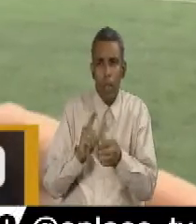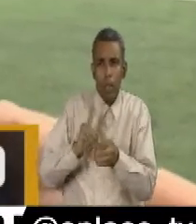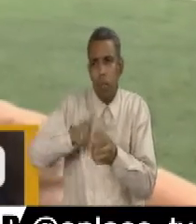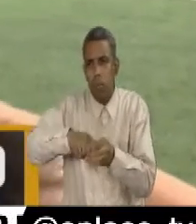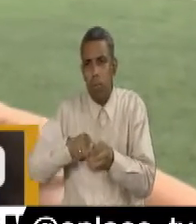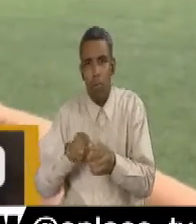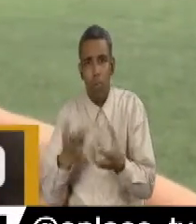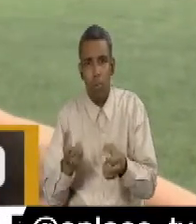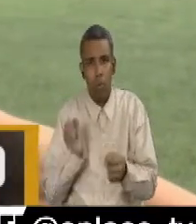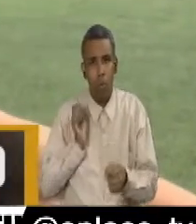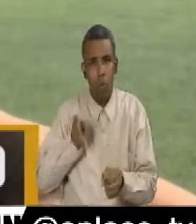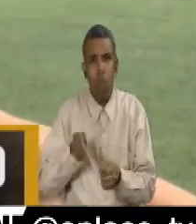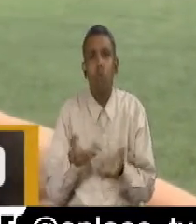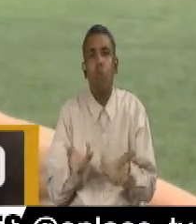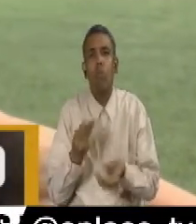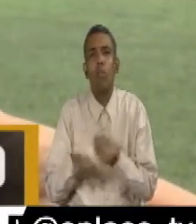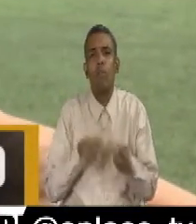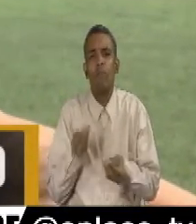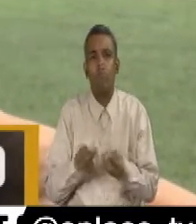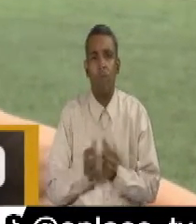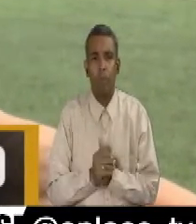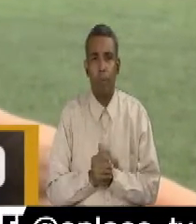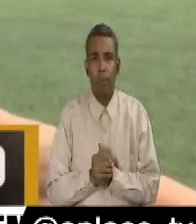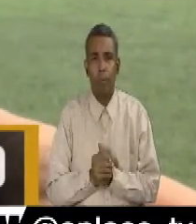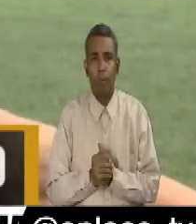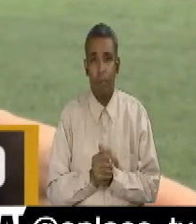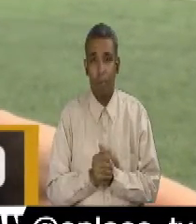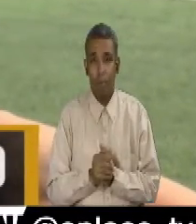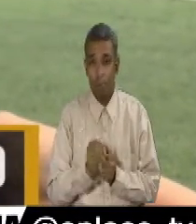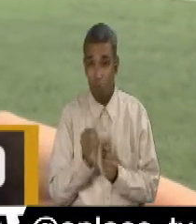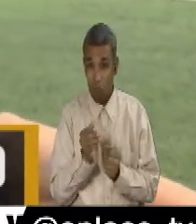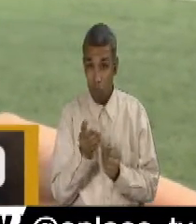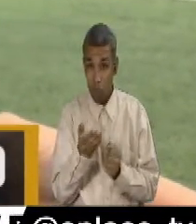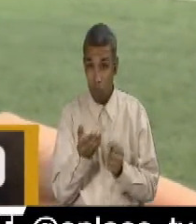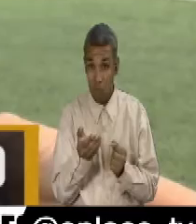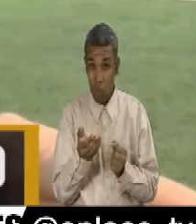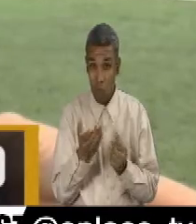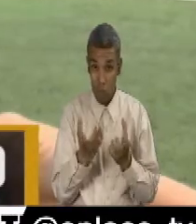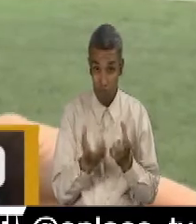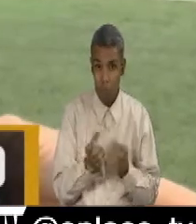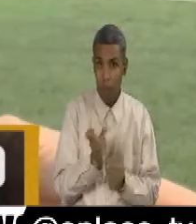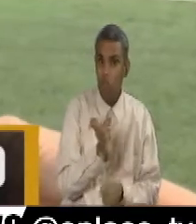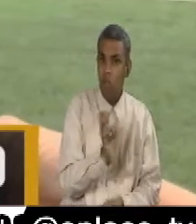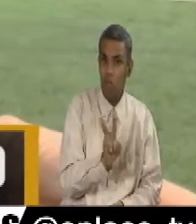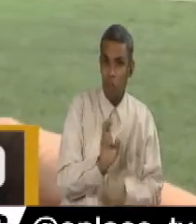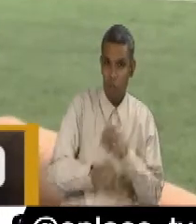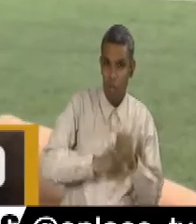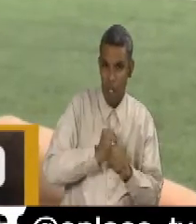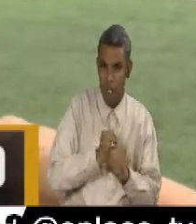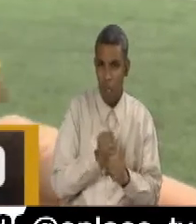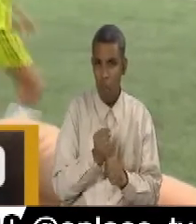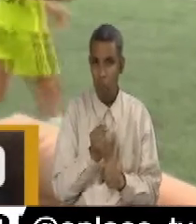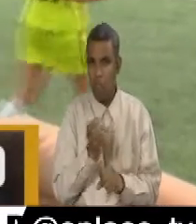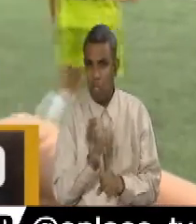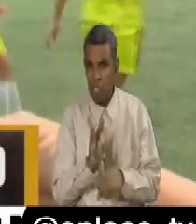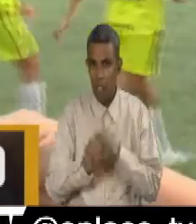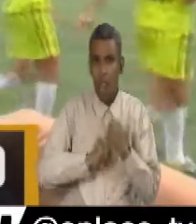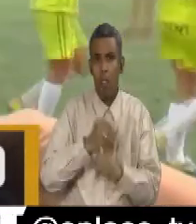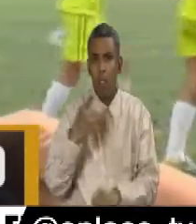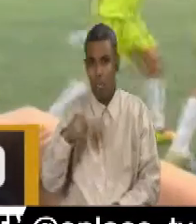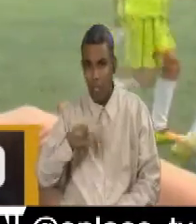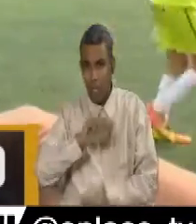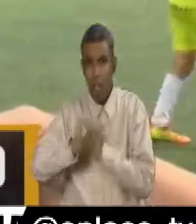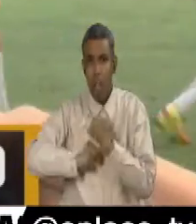invitarlos a las niñas de Barranca Bermeja que tengan entre los 12 a los 16 años, el club Iguanitas. Nosotros estamos los